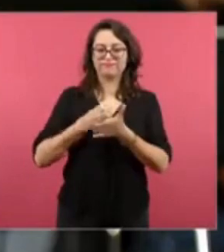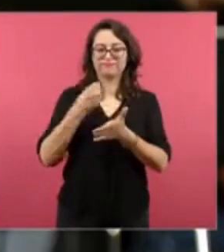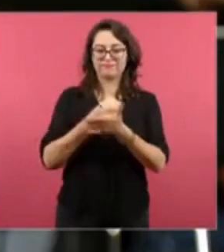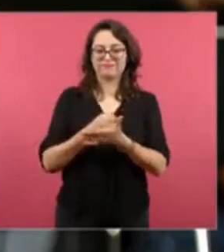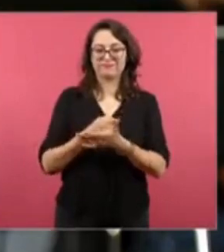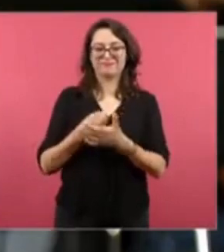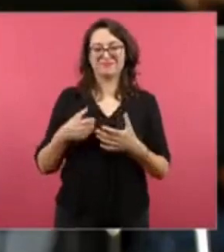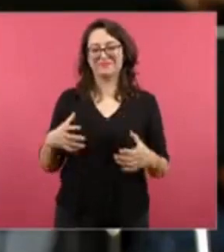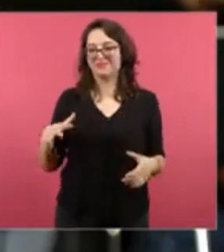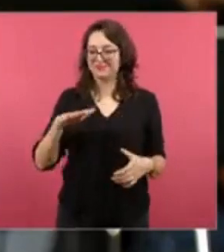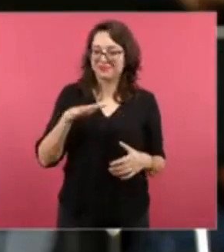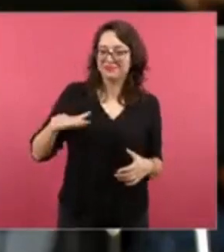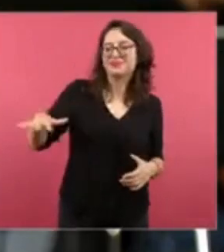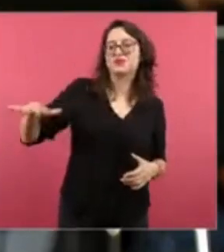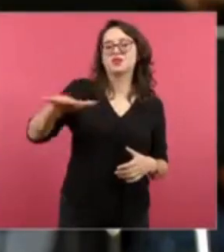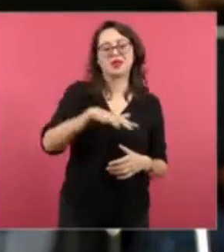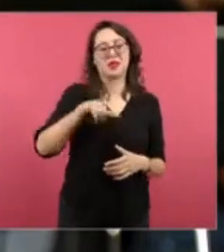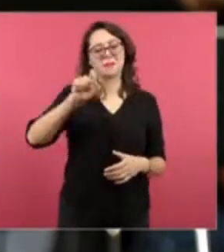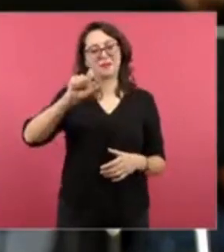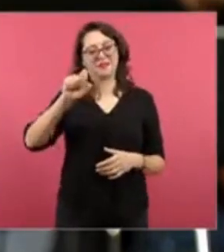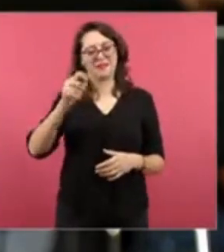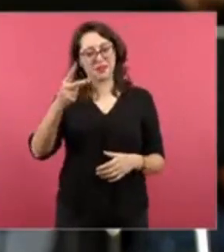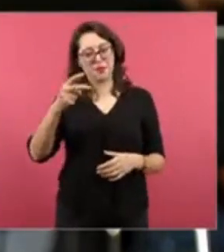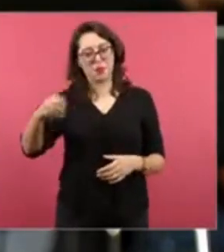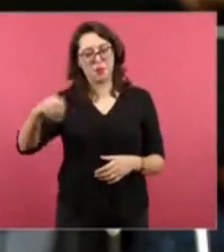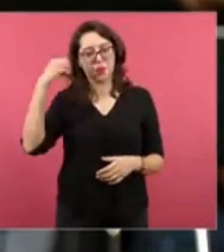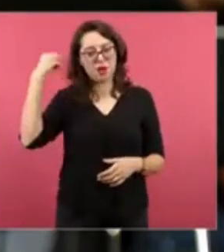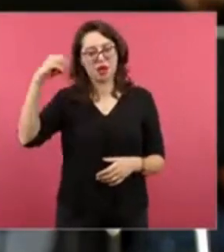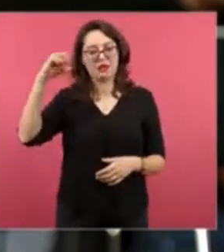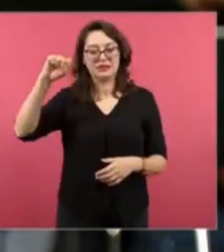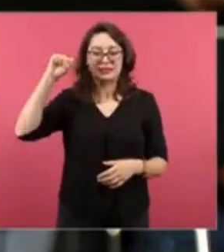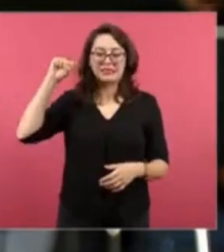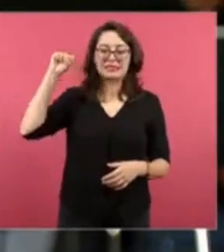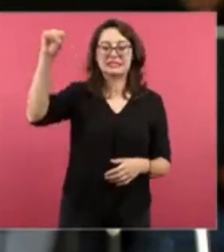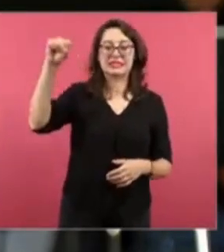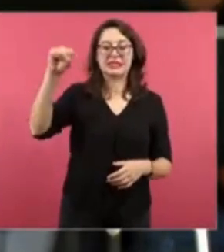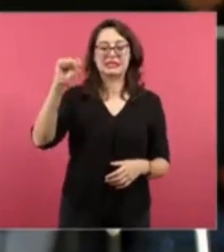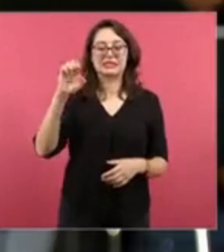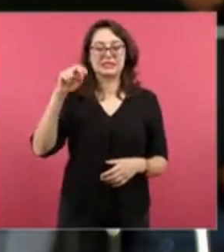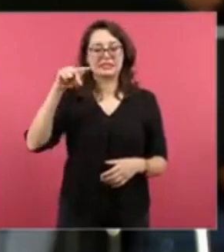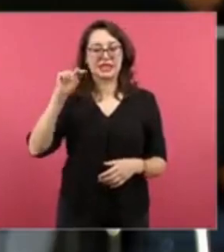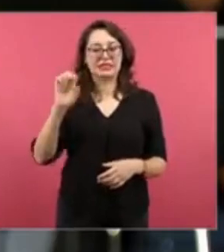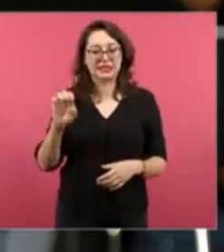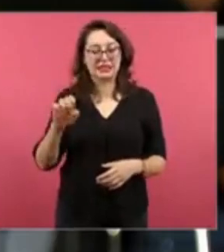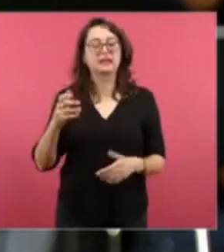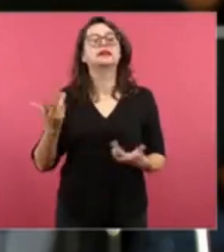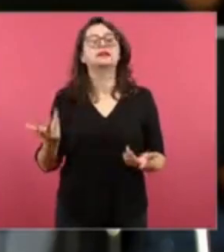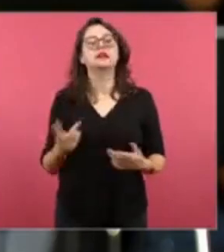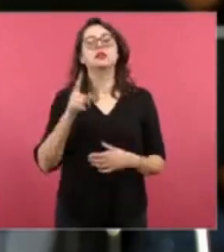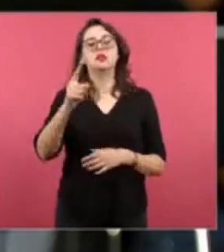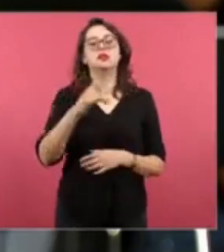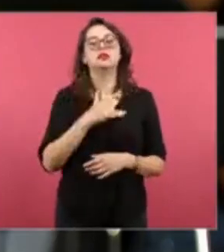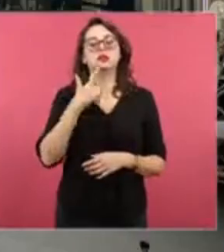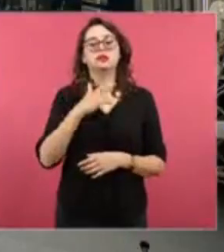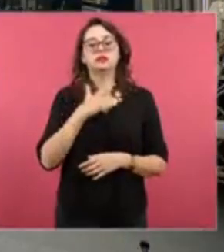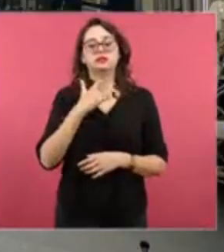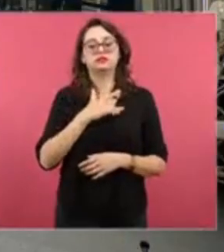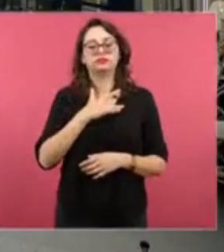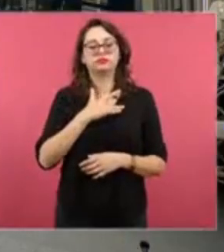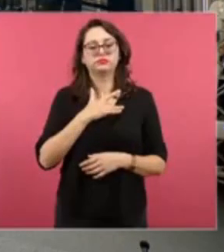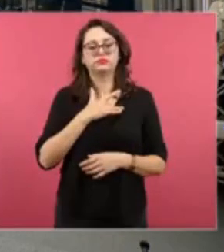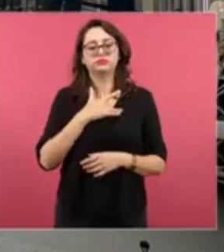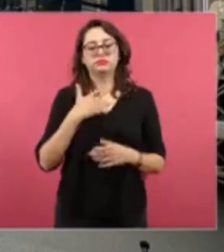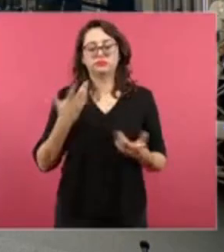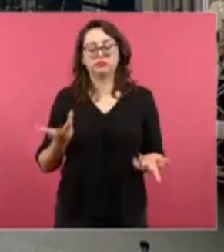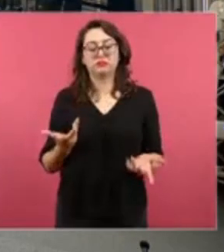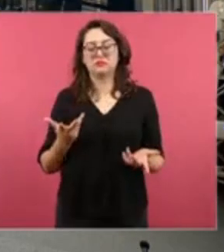dos, en el caso de Oaxaca, y en el caso también de del sindicato, el sindicato oficial, donde se maneja que ellos van a hacer